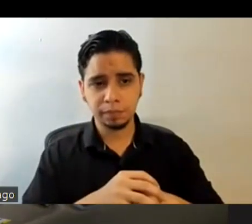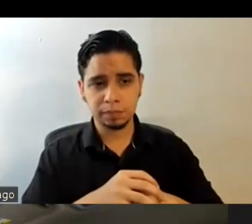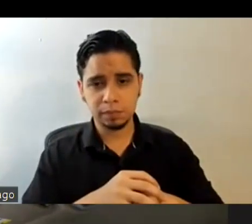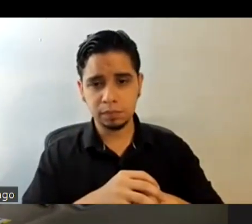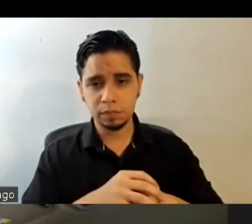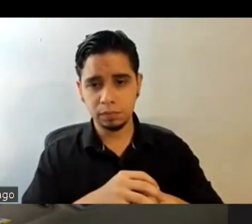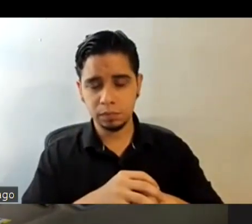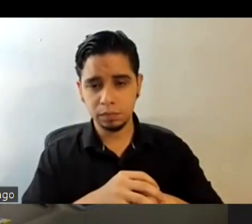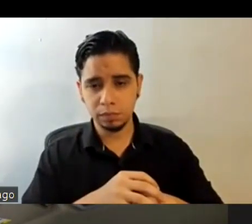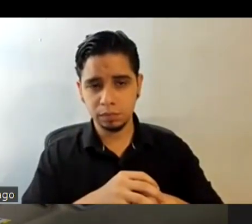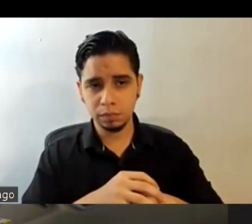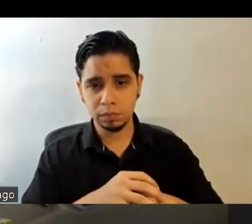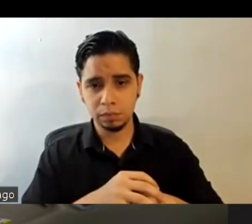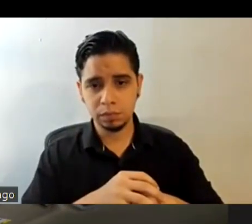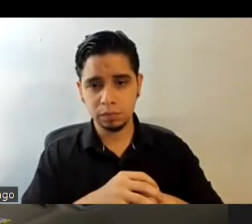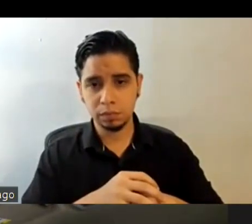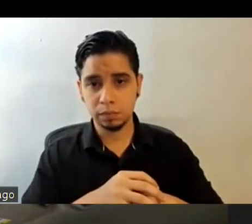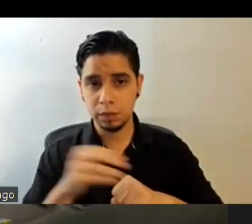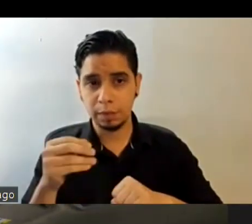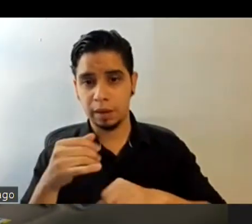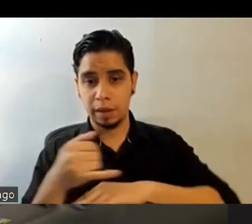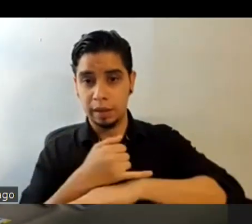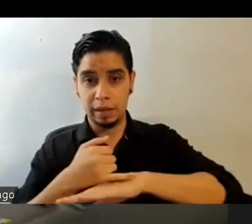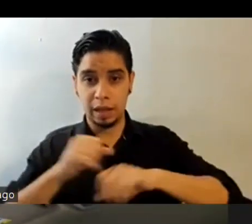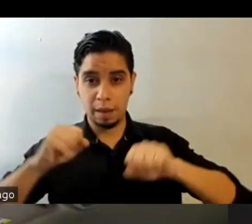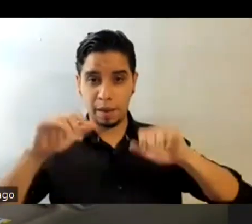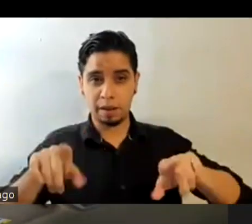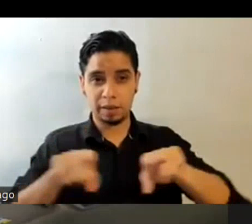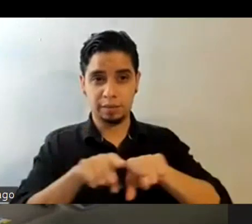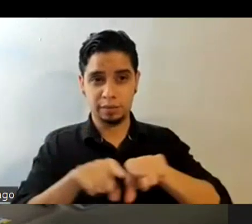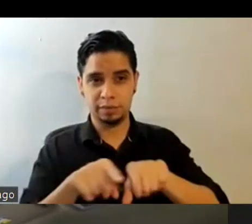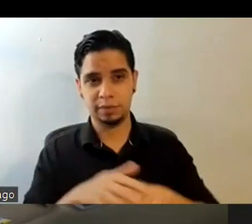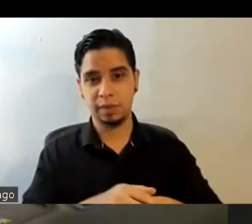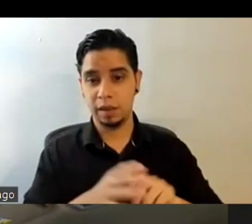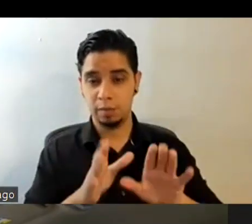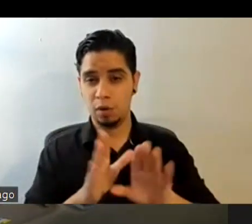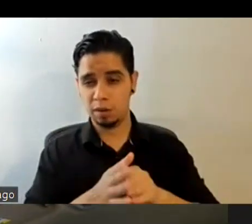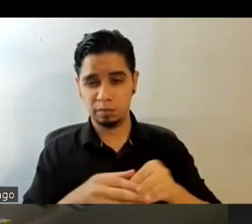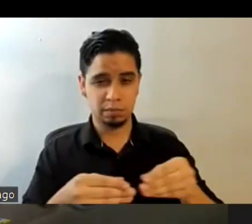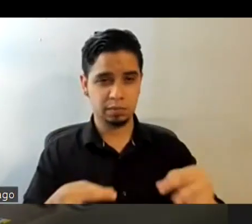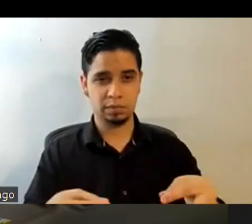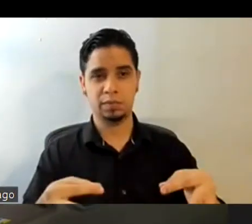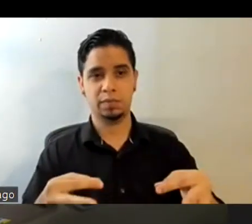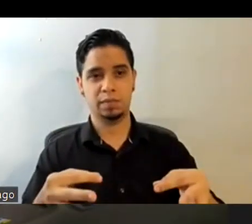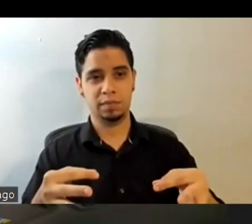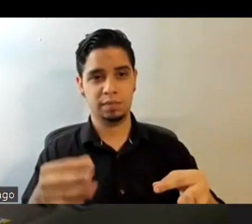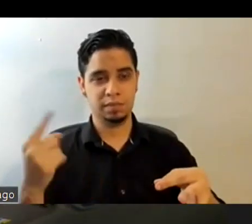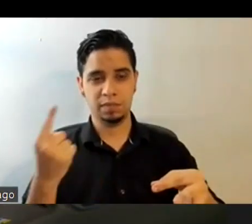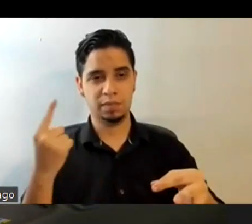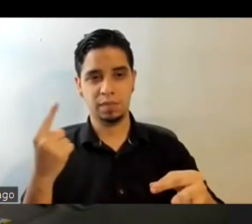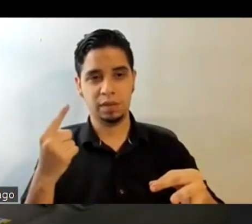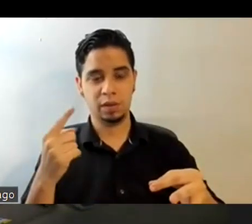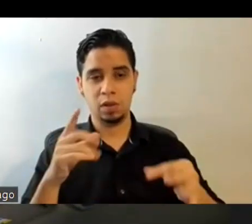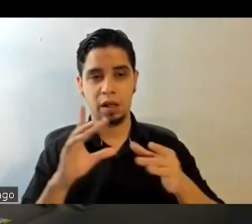Pero en la mágica. ¿Qué me tocó? Mira, según la leyenda, al saltar por el octágono de los